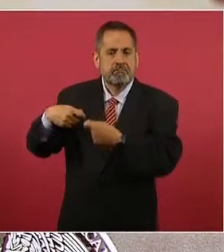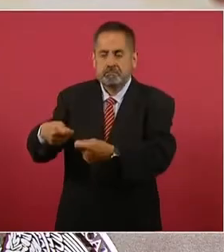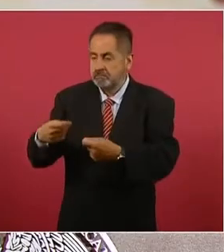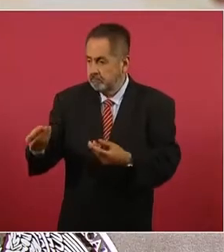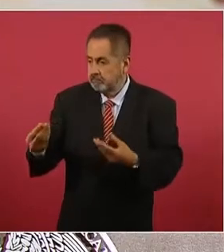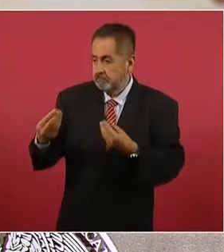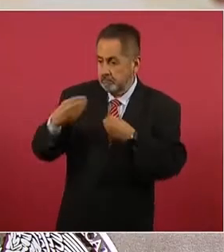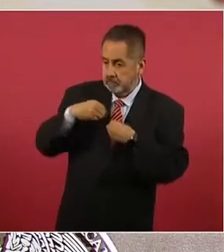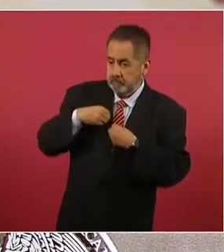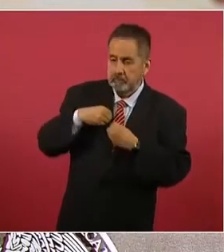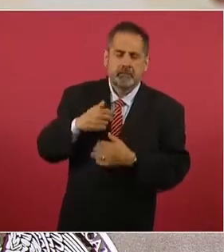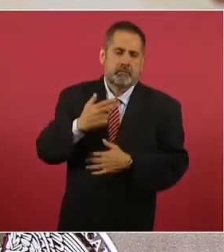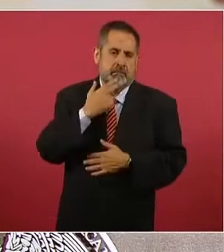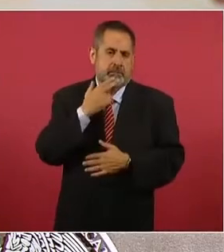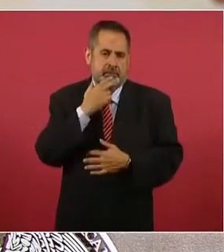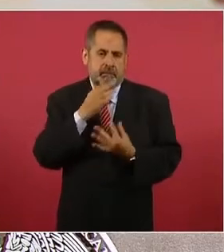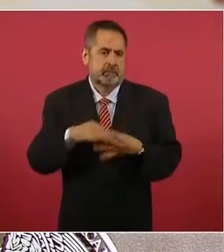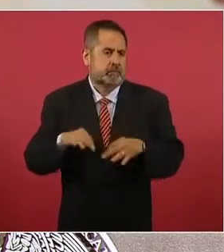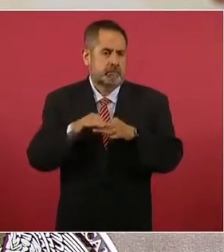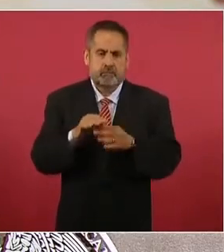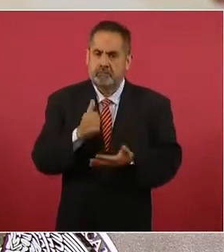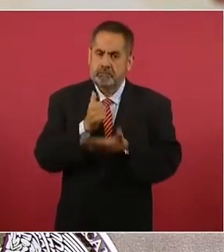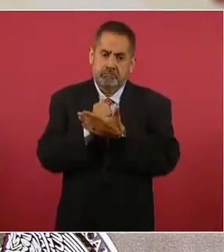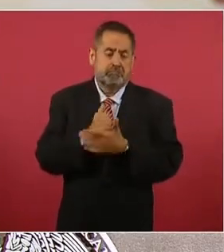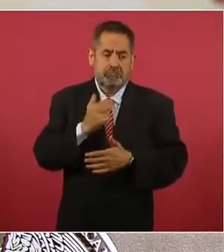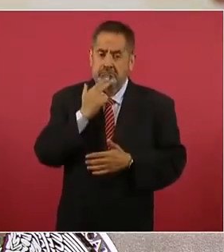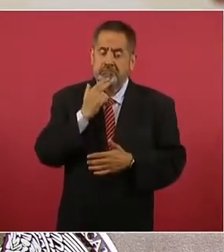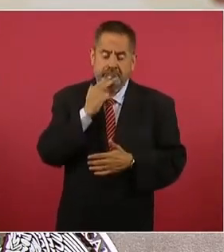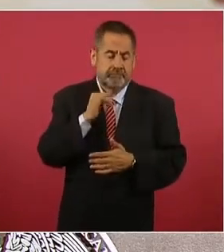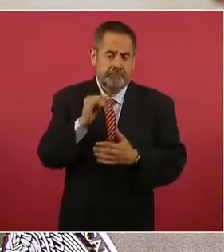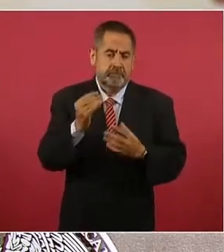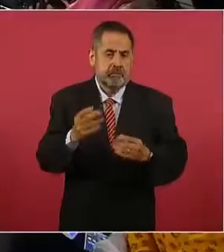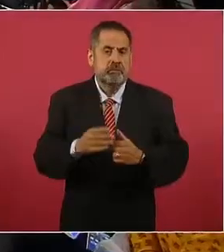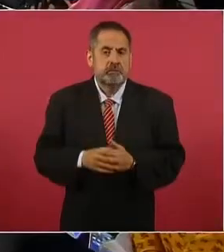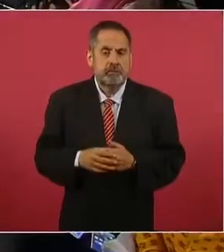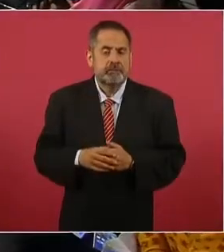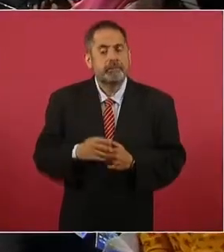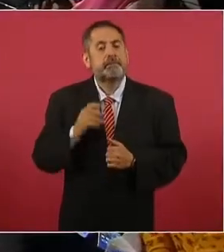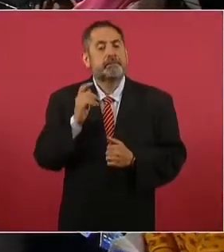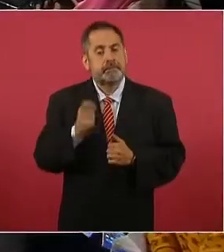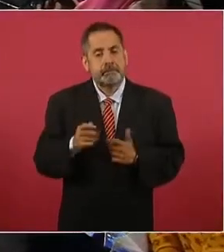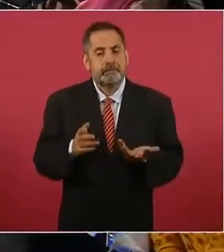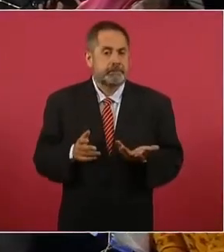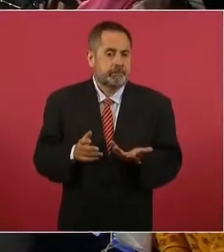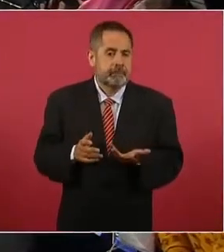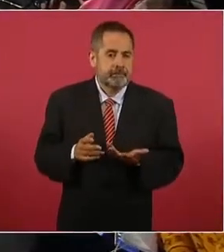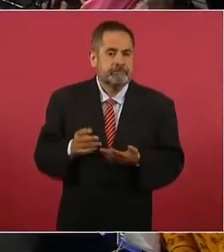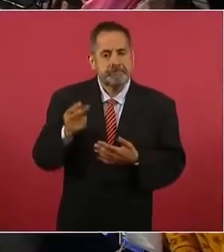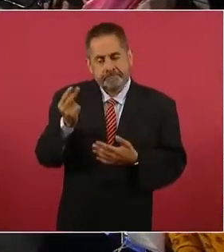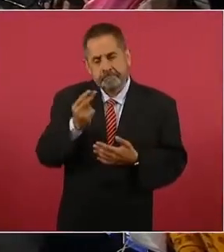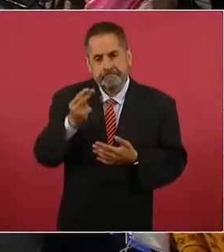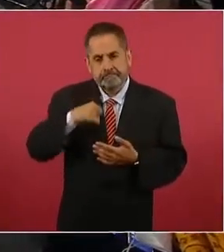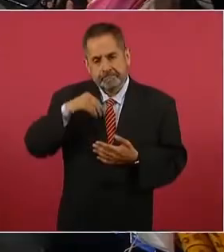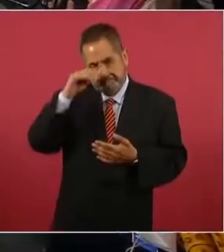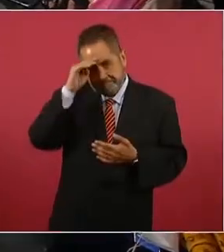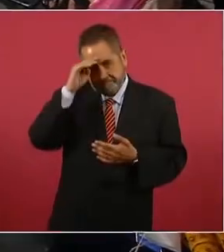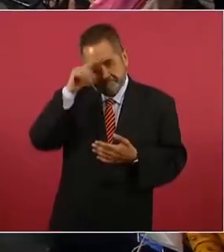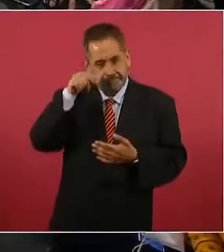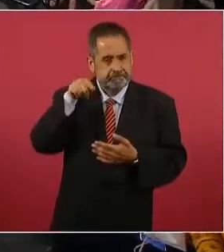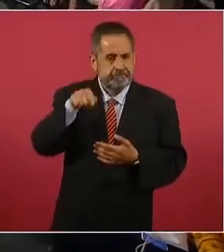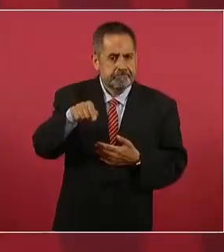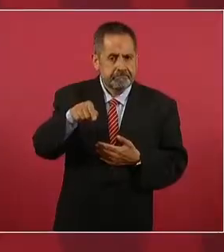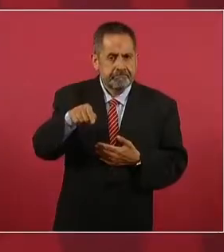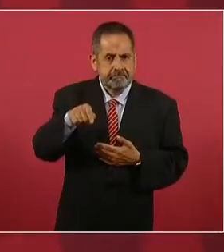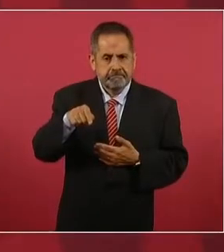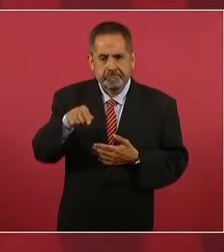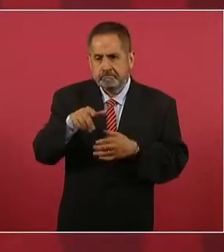luego juegan un papel colateral importante. Esto no deja de tener, desde luego, la necesidad de darle